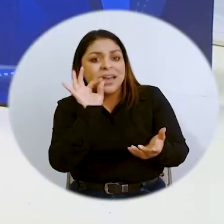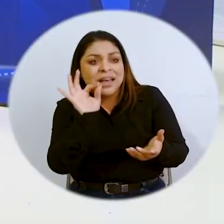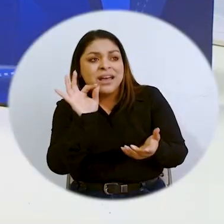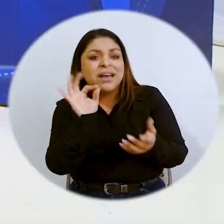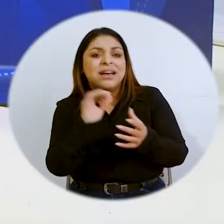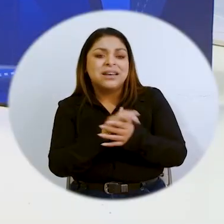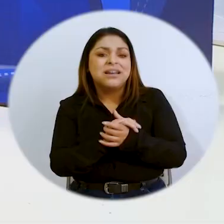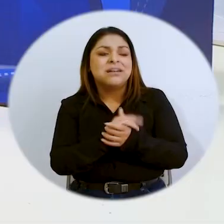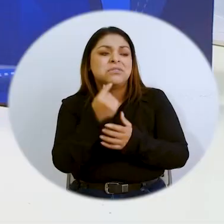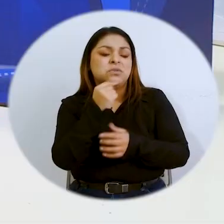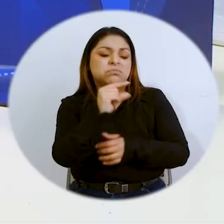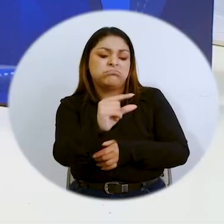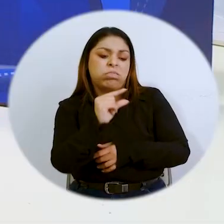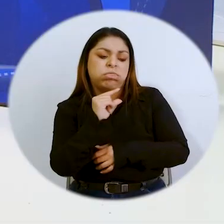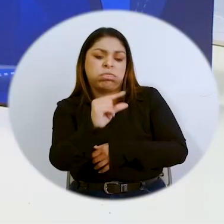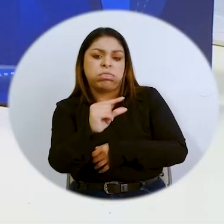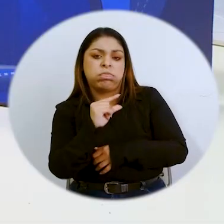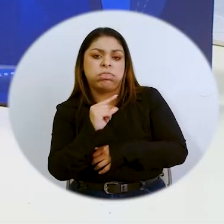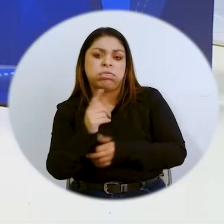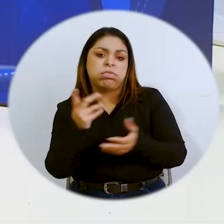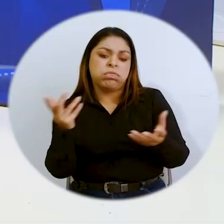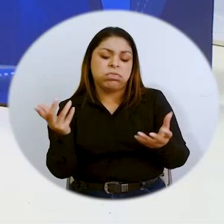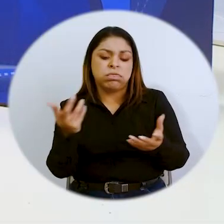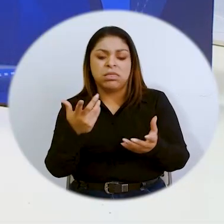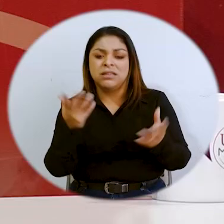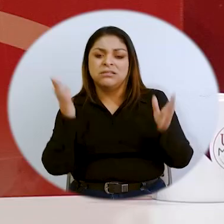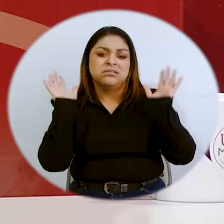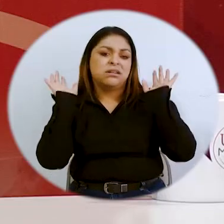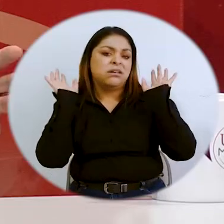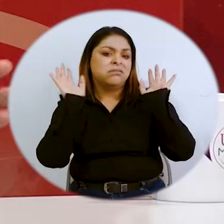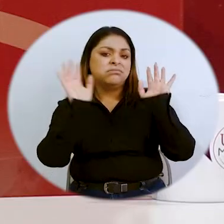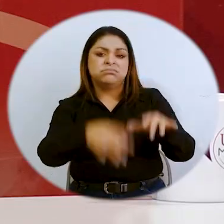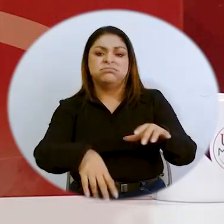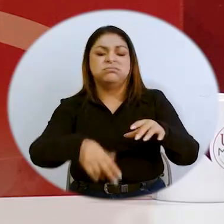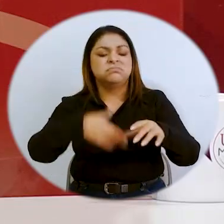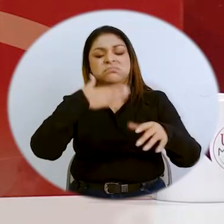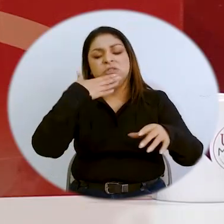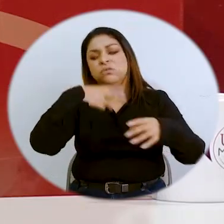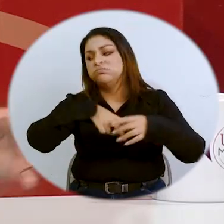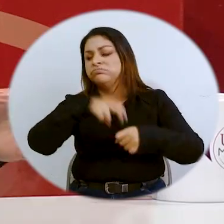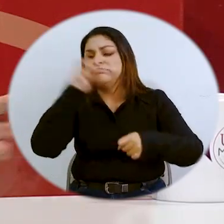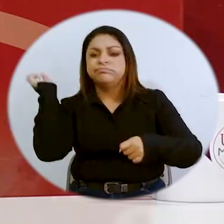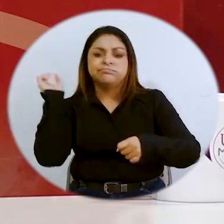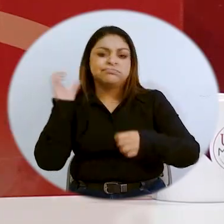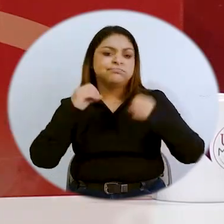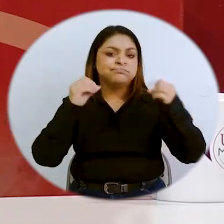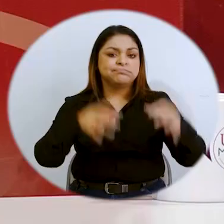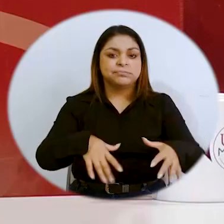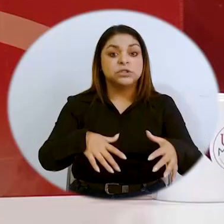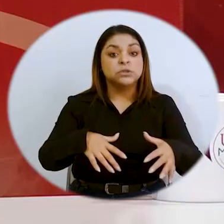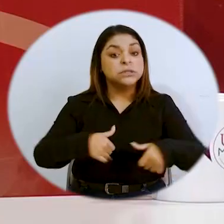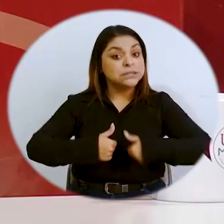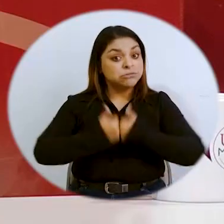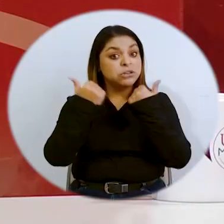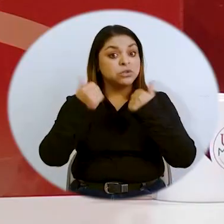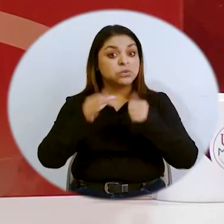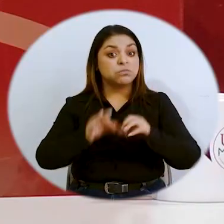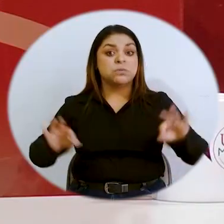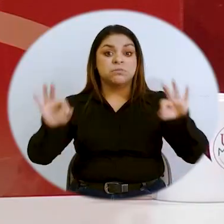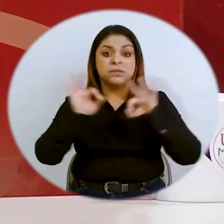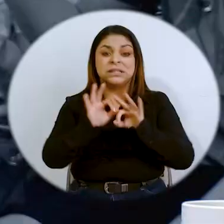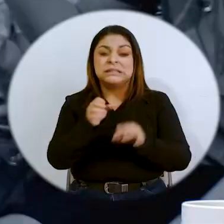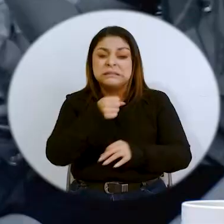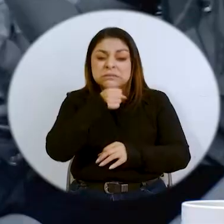buscan empleos y tienen una muy baja remuneración y al final terminan muchos de ellos saliéndose del mercado laboral. Entonces sí es un reto